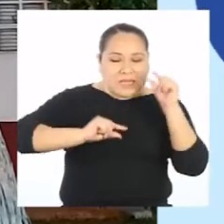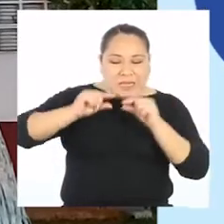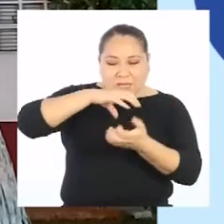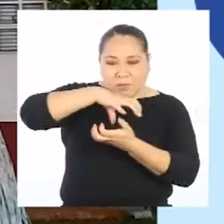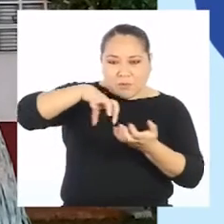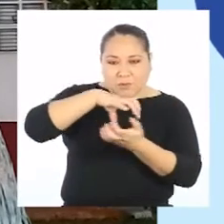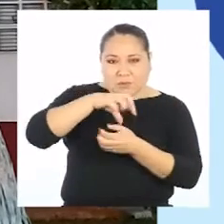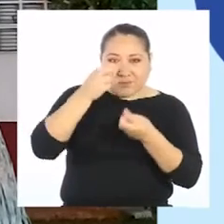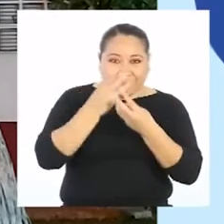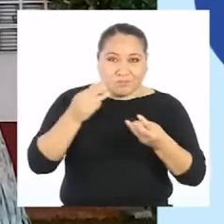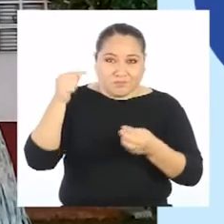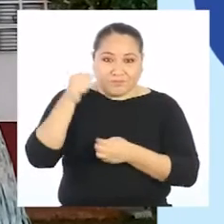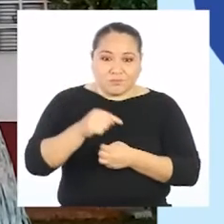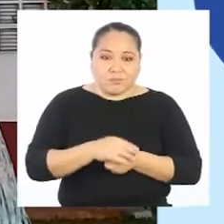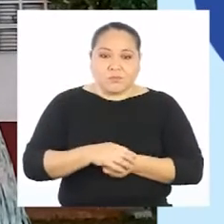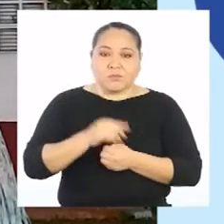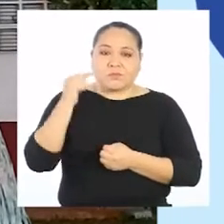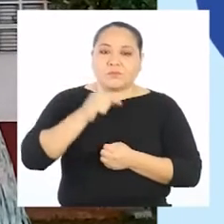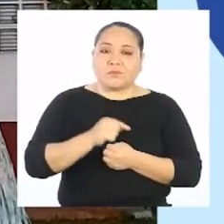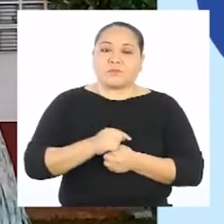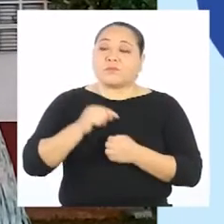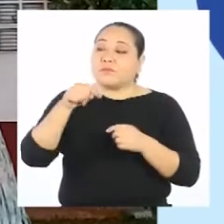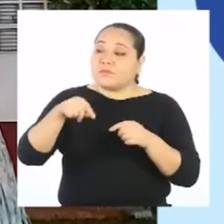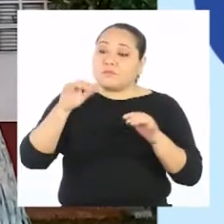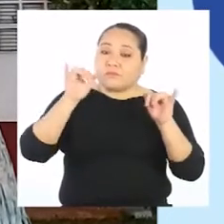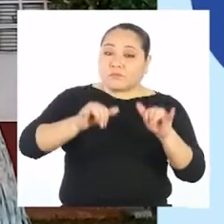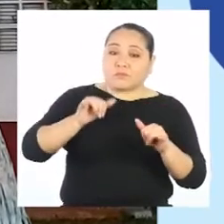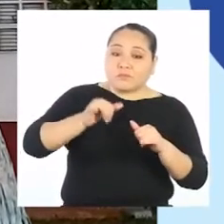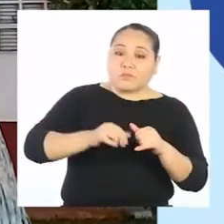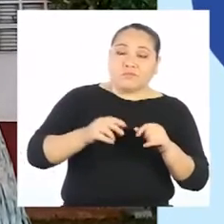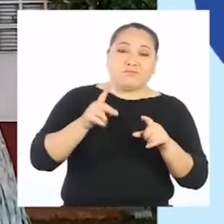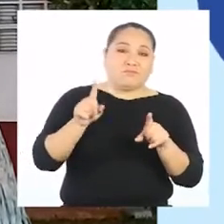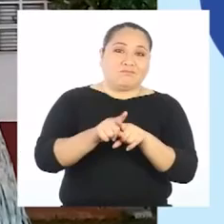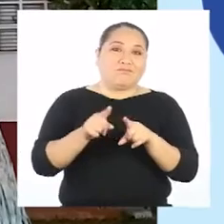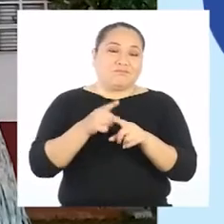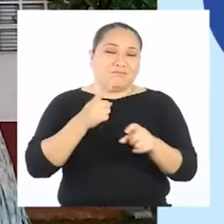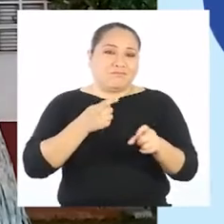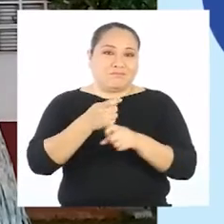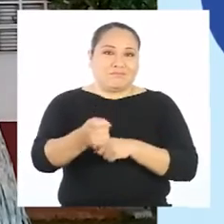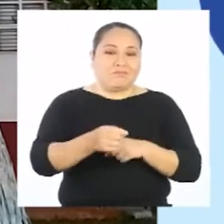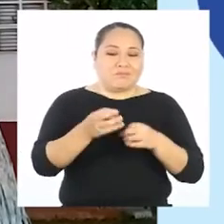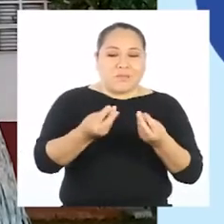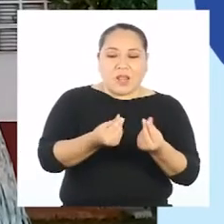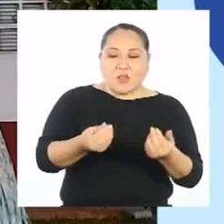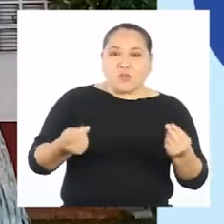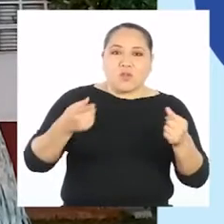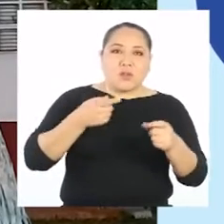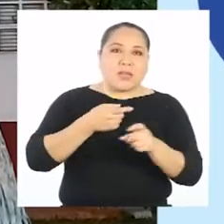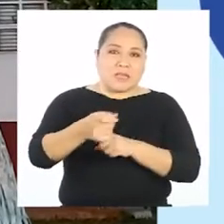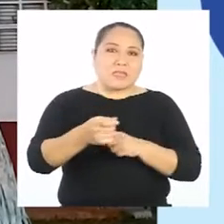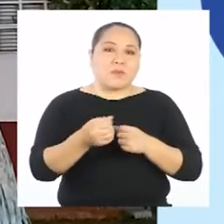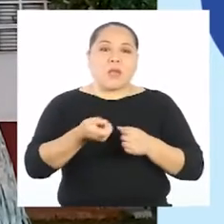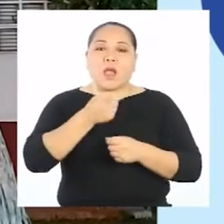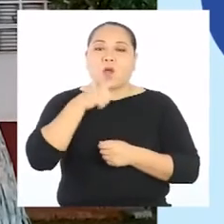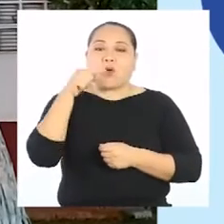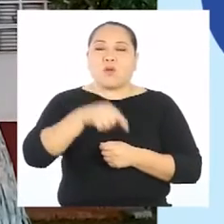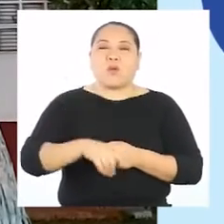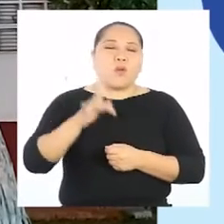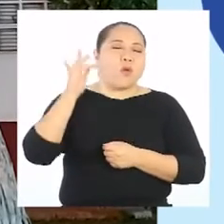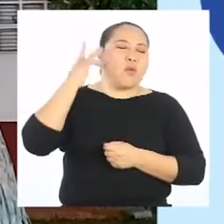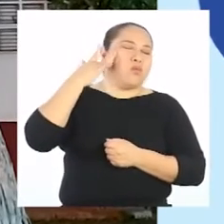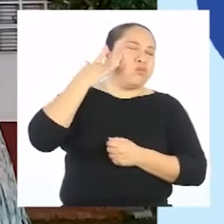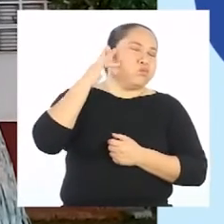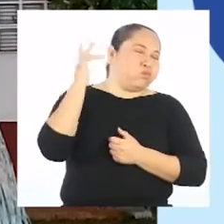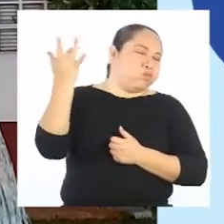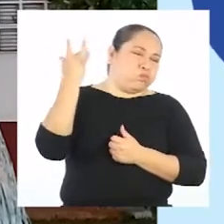químicos y materiales que los componen, al llegar al ambiente pueden afectar también a la calidad del suelo y el agua. Por otro lado, el ruido que